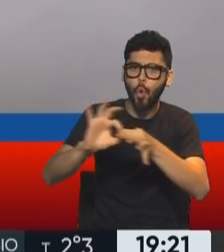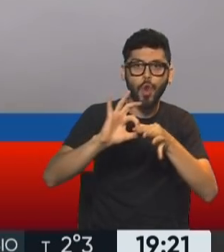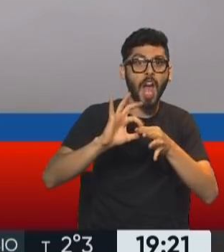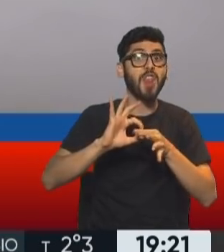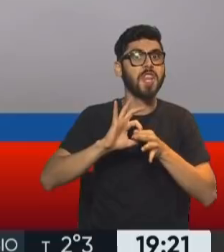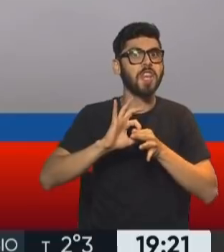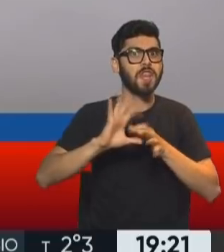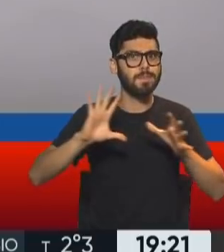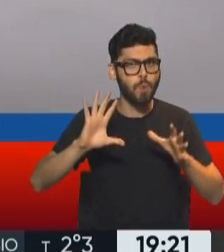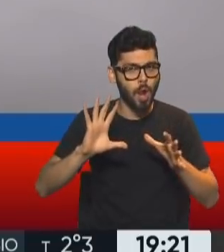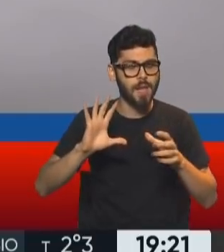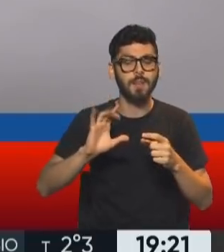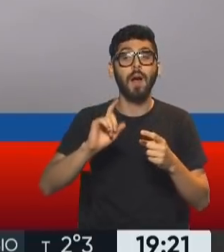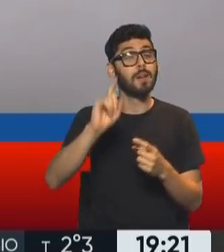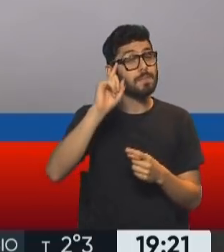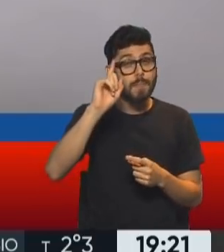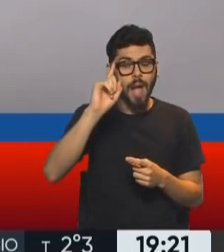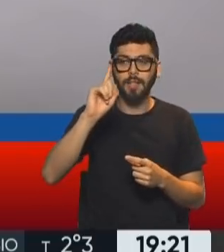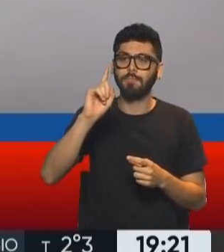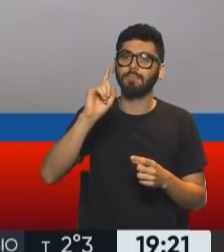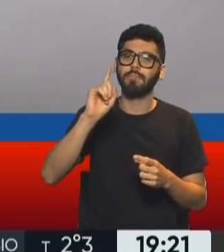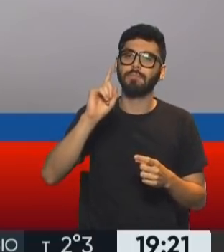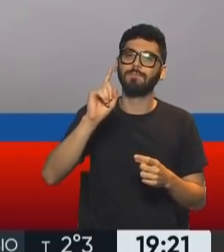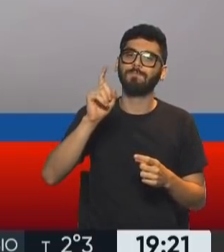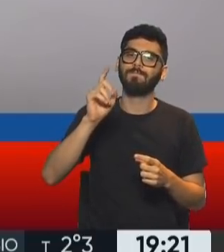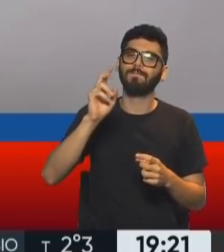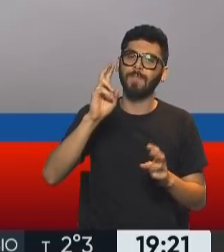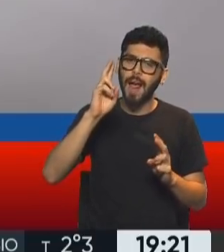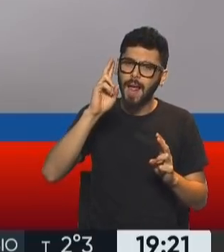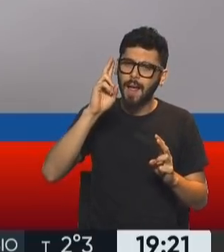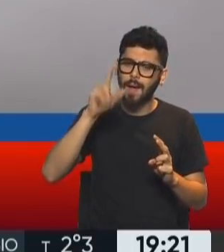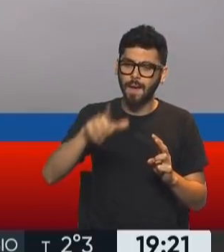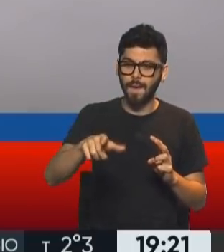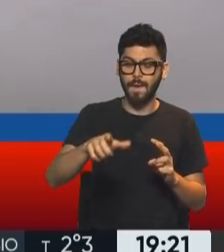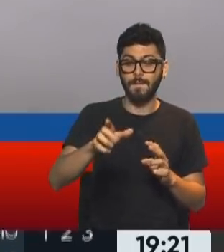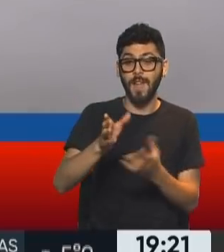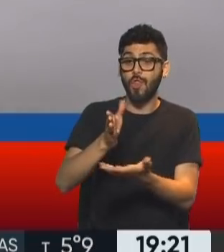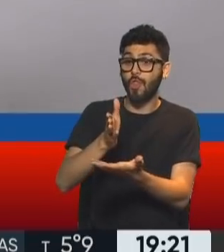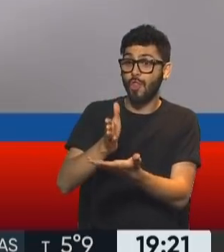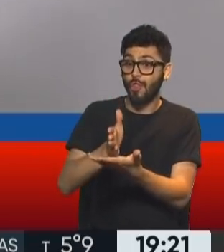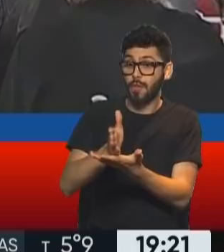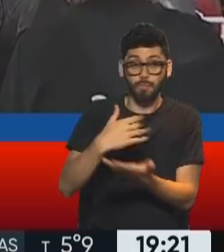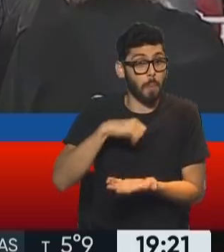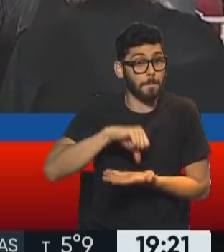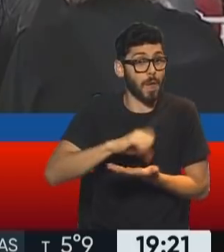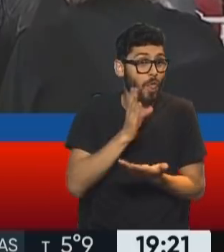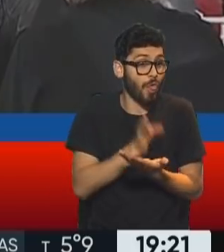democracia y fundamentalmente de respeto a los derechos que tenemos como